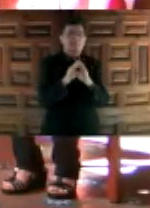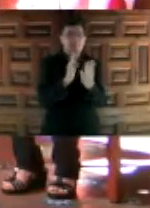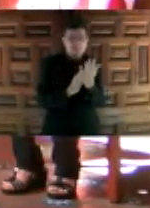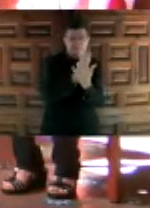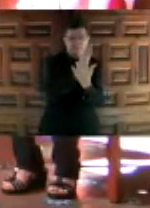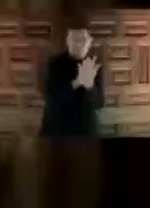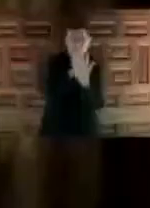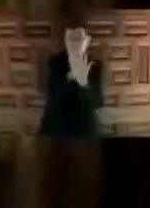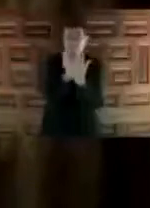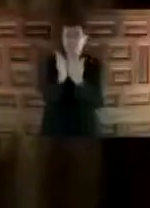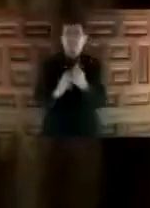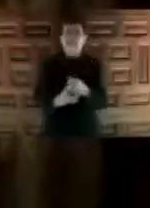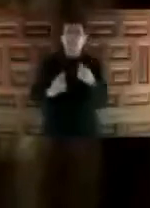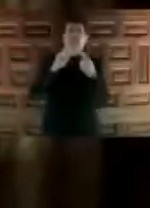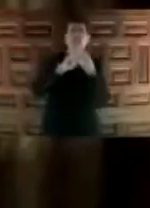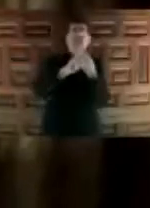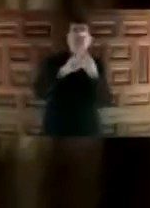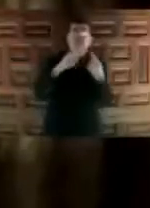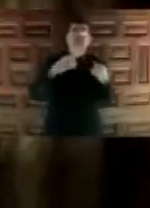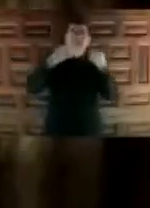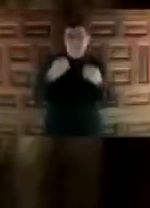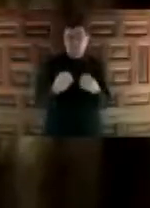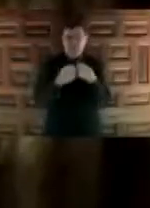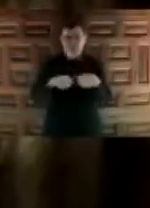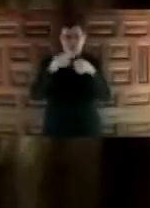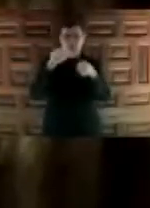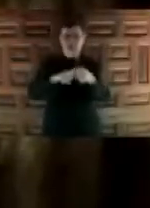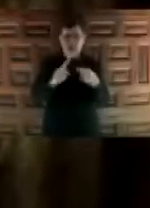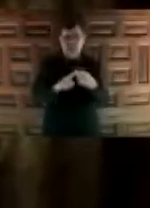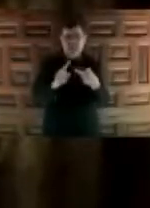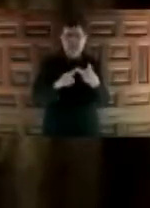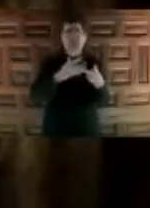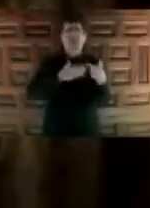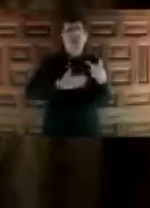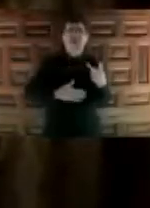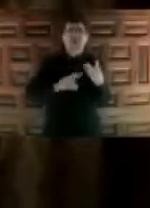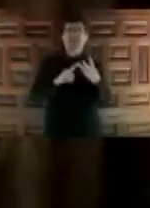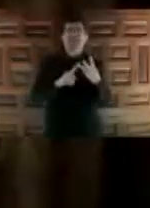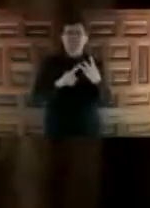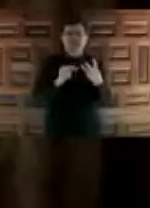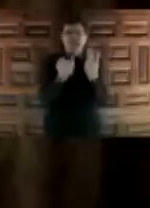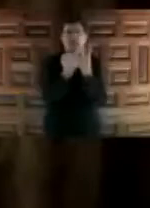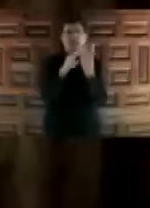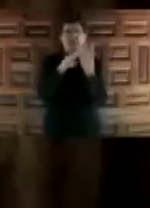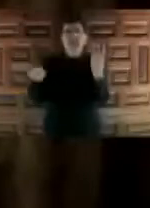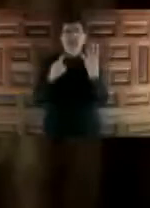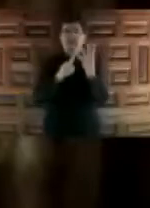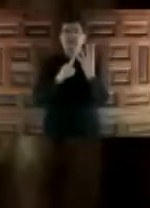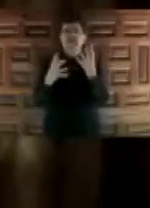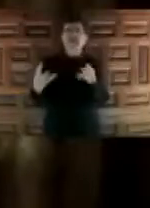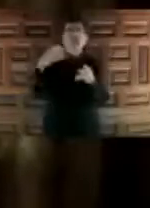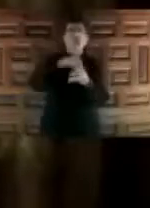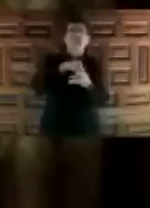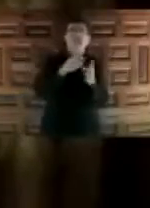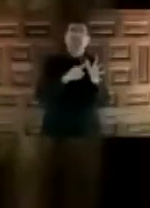rectores transversales. Uno sería el compromiso social, el segundo sería la justicia, el tercero la igualdad, el cuarto la